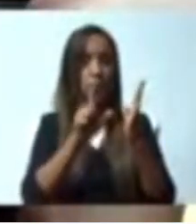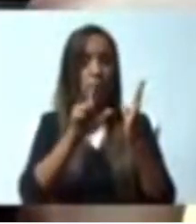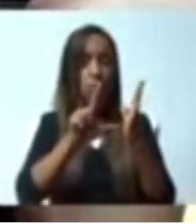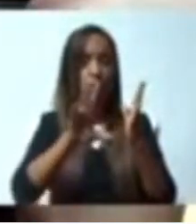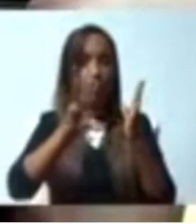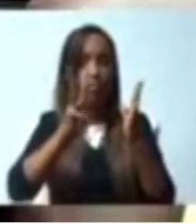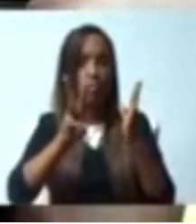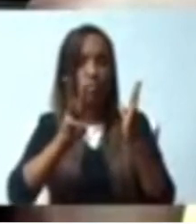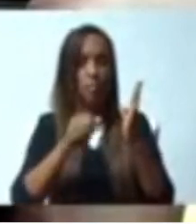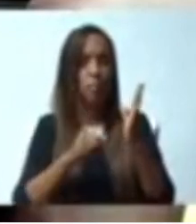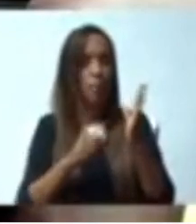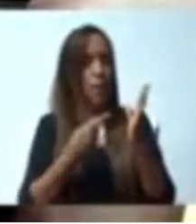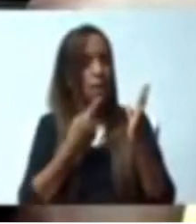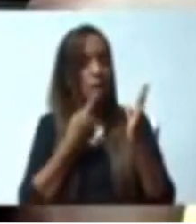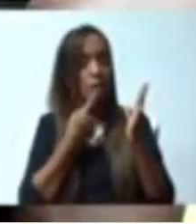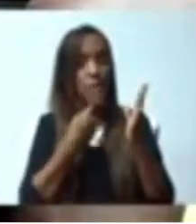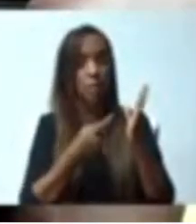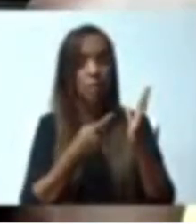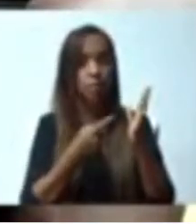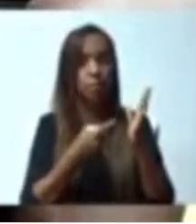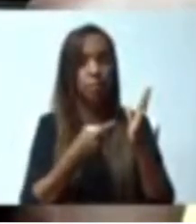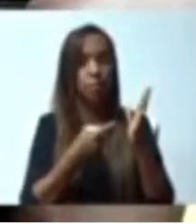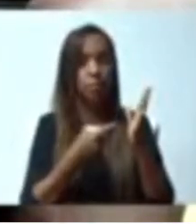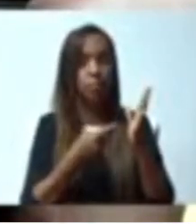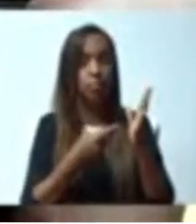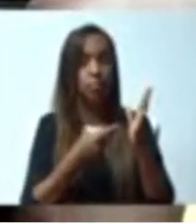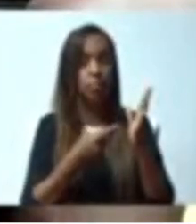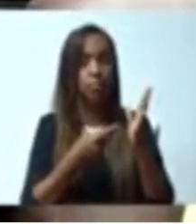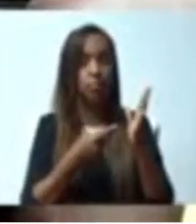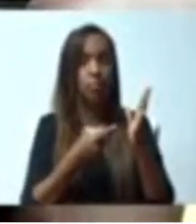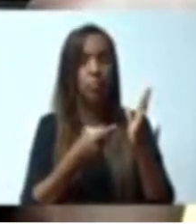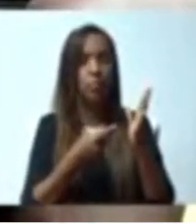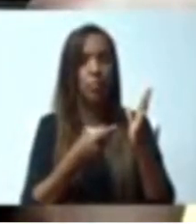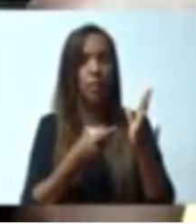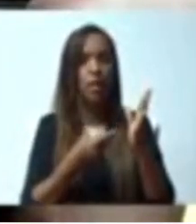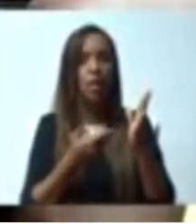de los miembros de la Cámara de Cuentas y te lista 6 circunstancias: